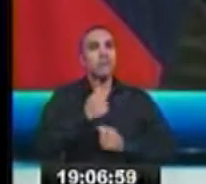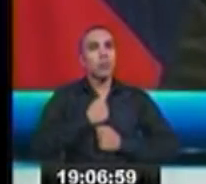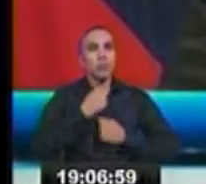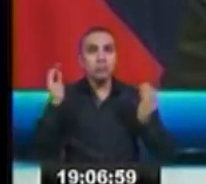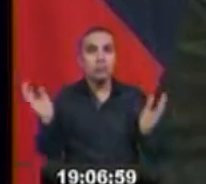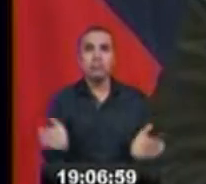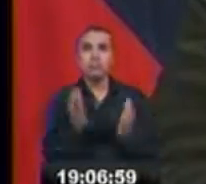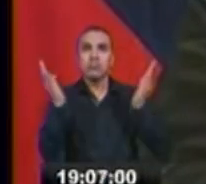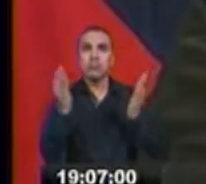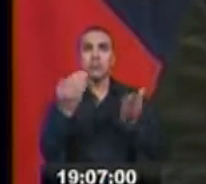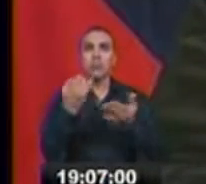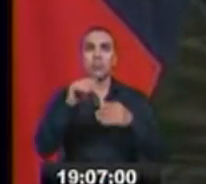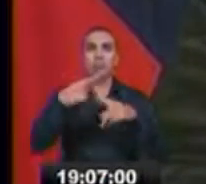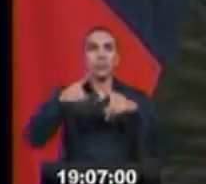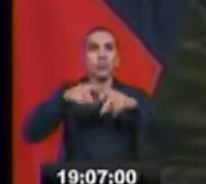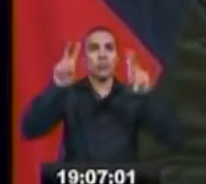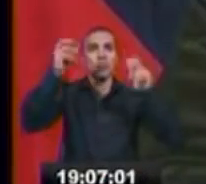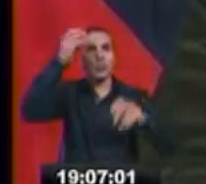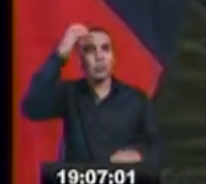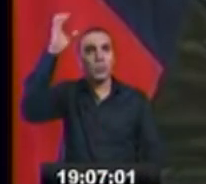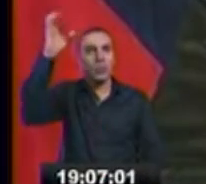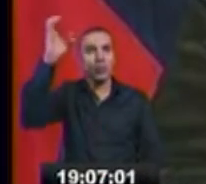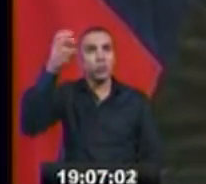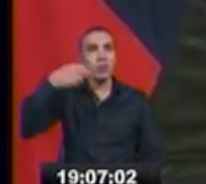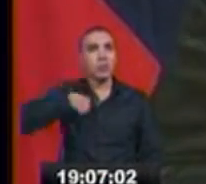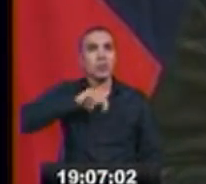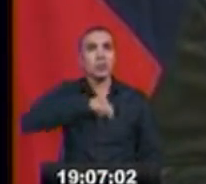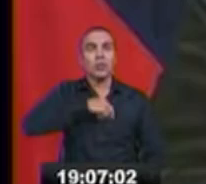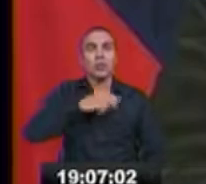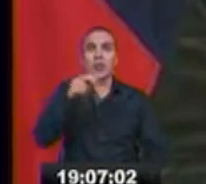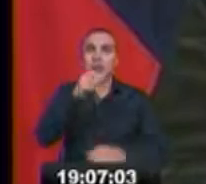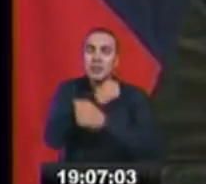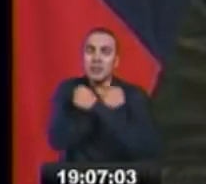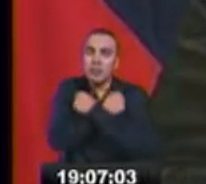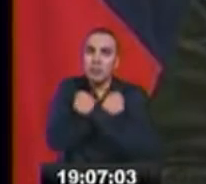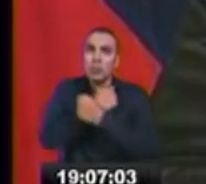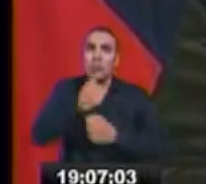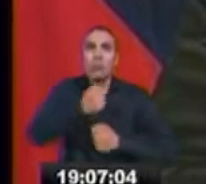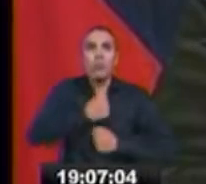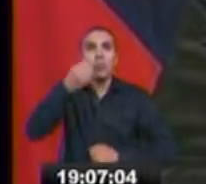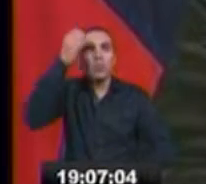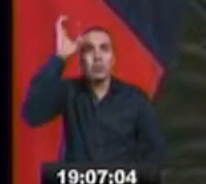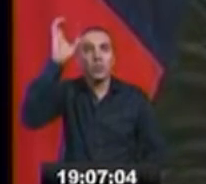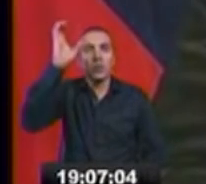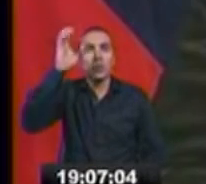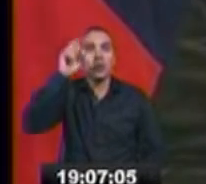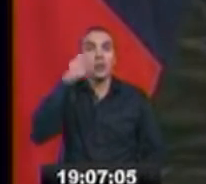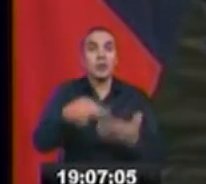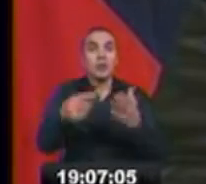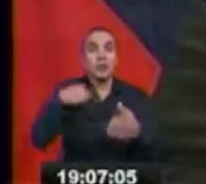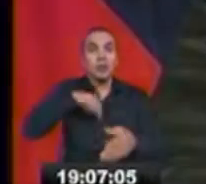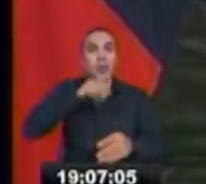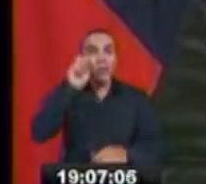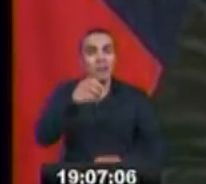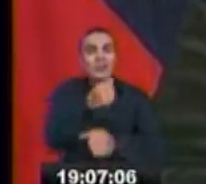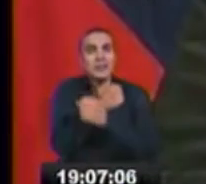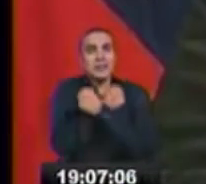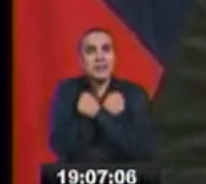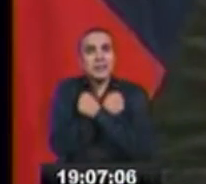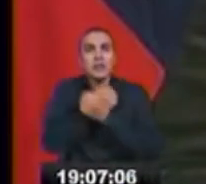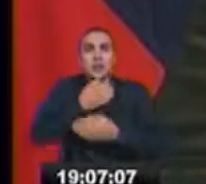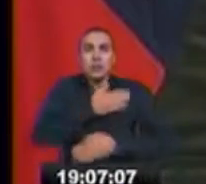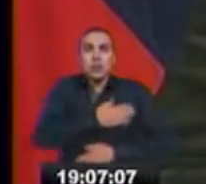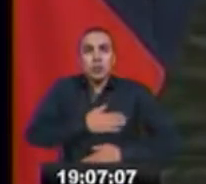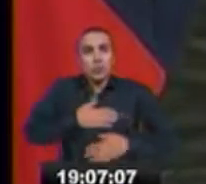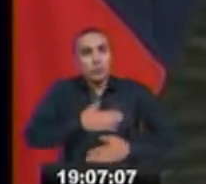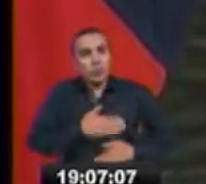promueva la diversidad, que haga que amemos la diversidad, que haga que la querramos, que la